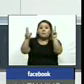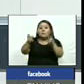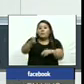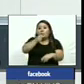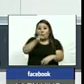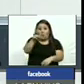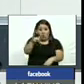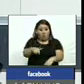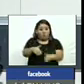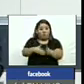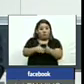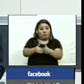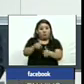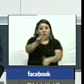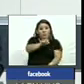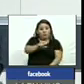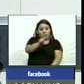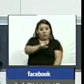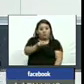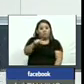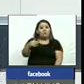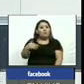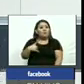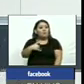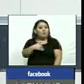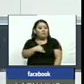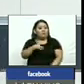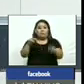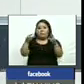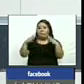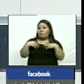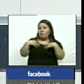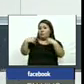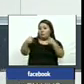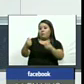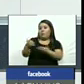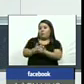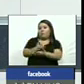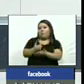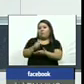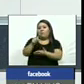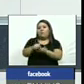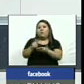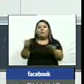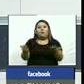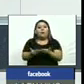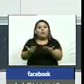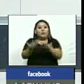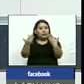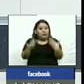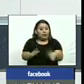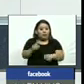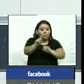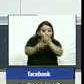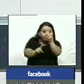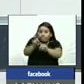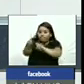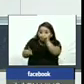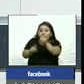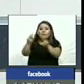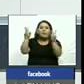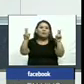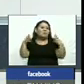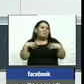A partir de hoy, lunes, las autoridades del Ministerio de Salud y Economía realizarán la segunda encuesta nacional de salud.